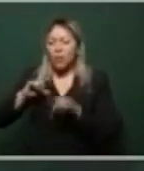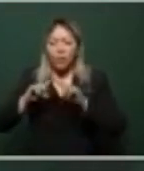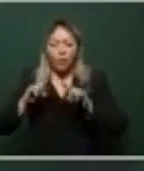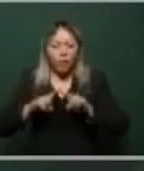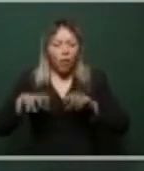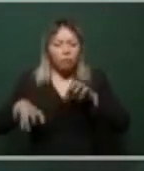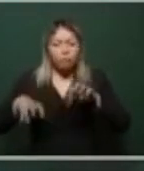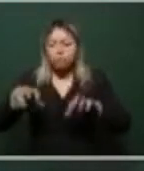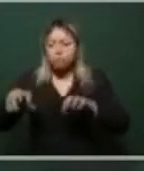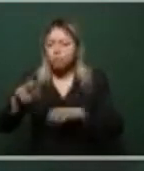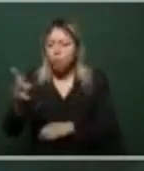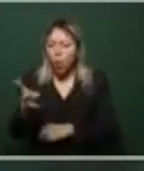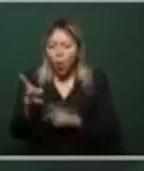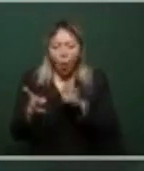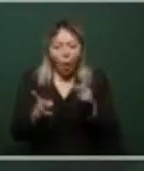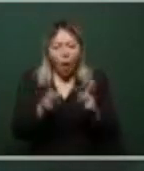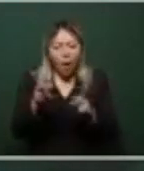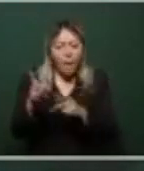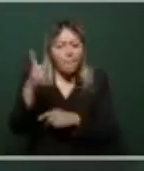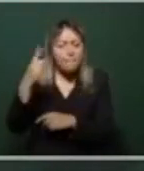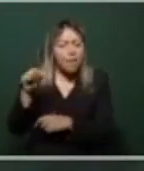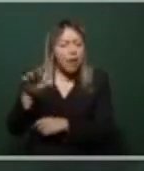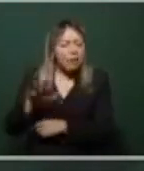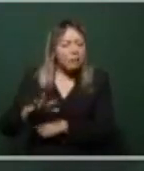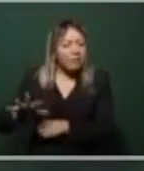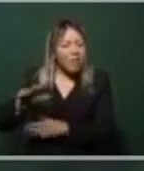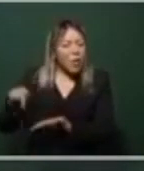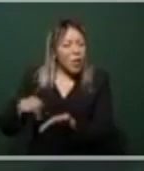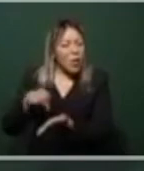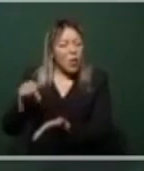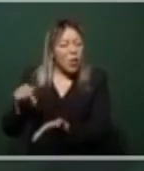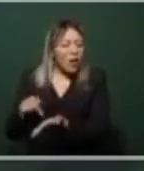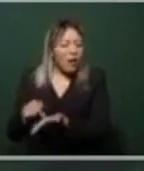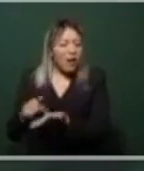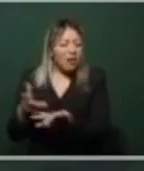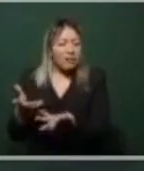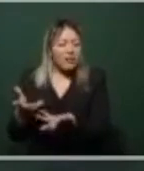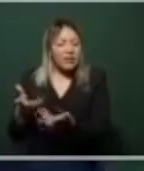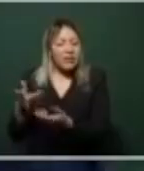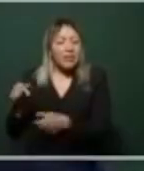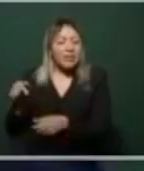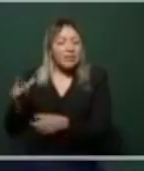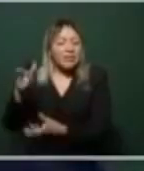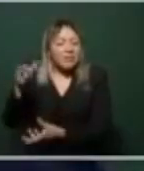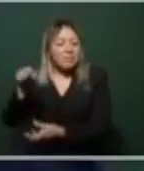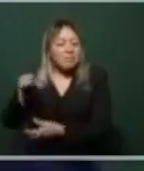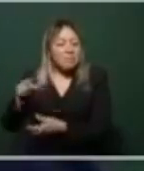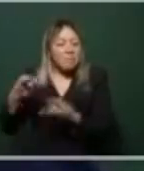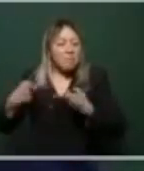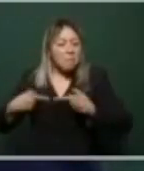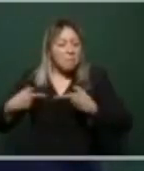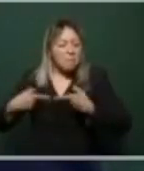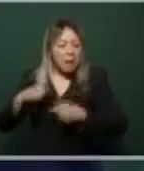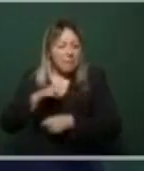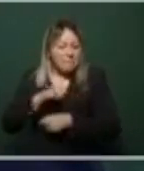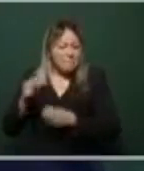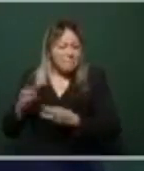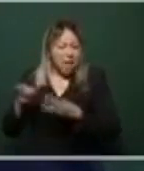que no sean utilizadas por la delincuencia